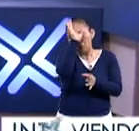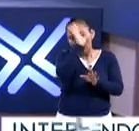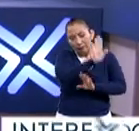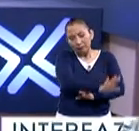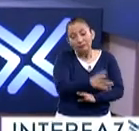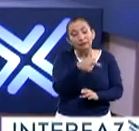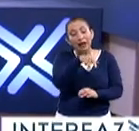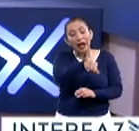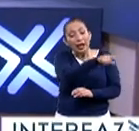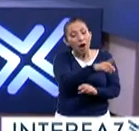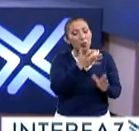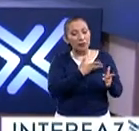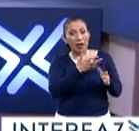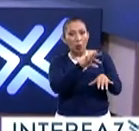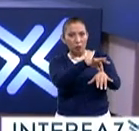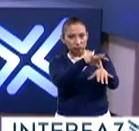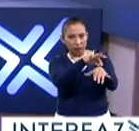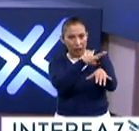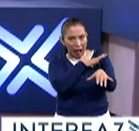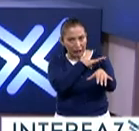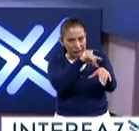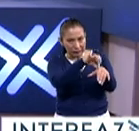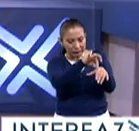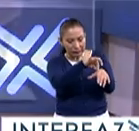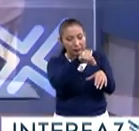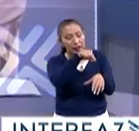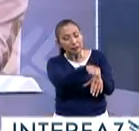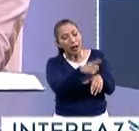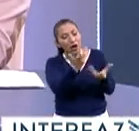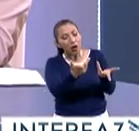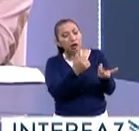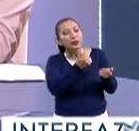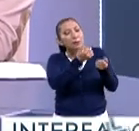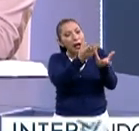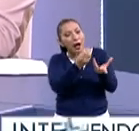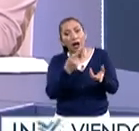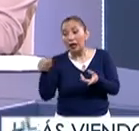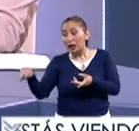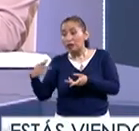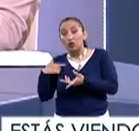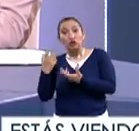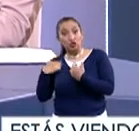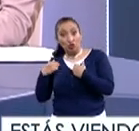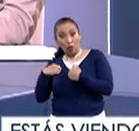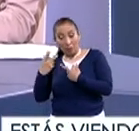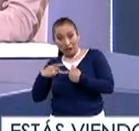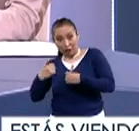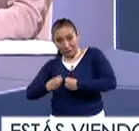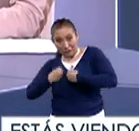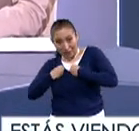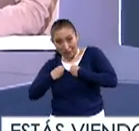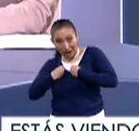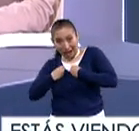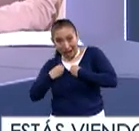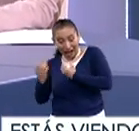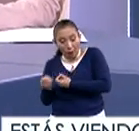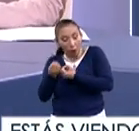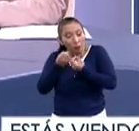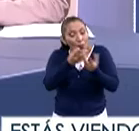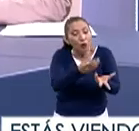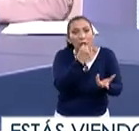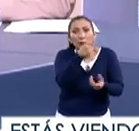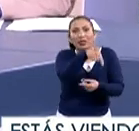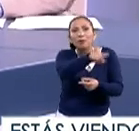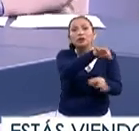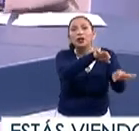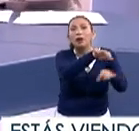tenían cierta materialidad, y había que llevarle los alimentos, etcétera, como si usted estuviera en la cárcel, ¿no? O